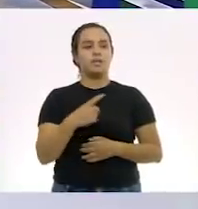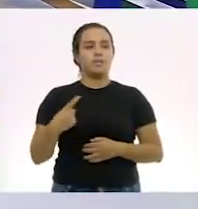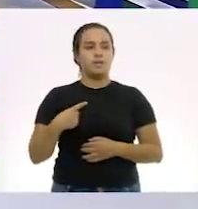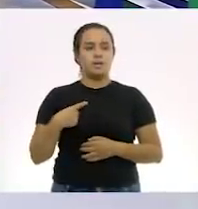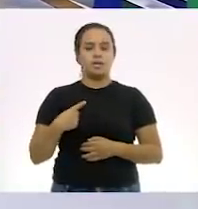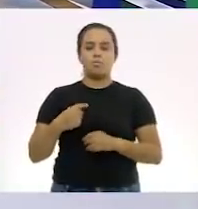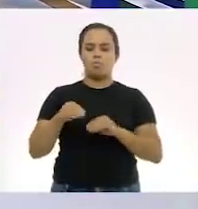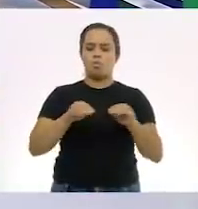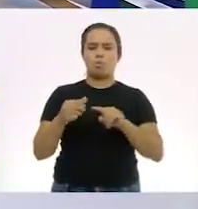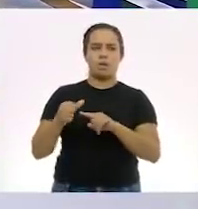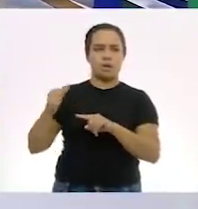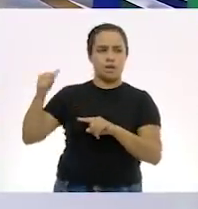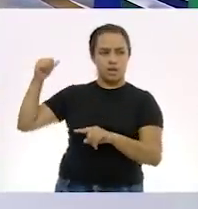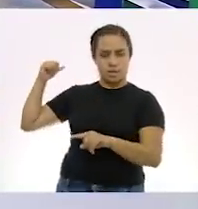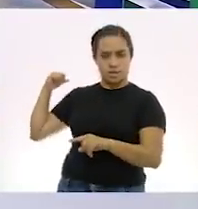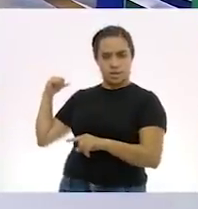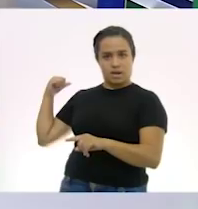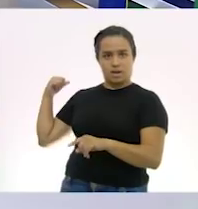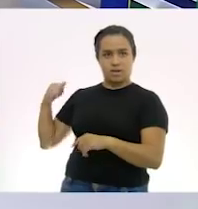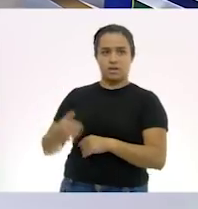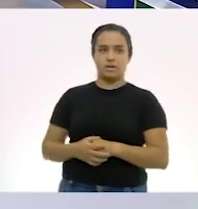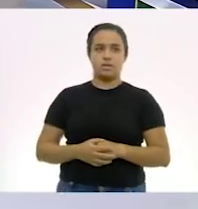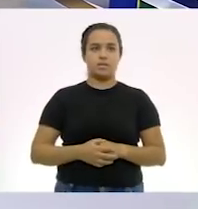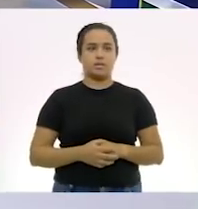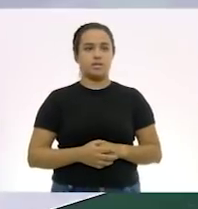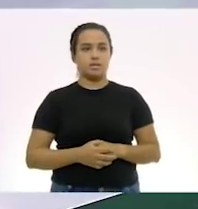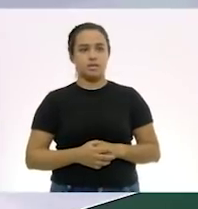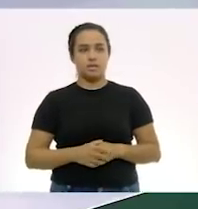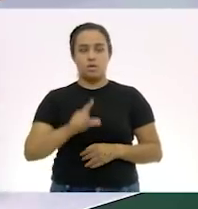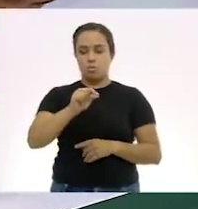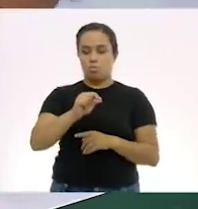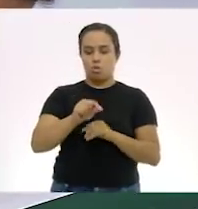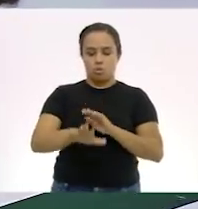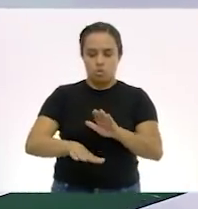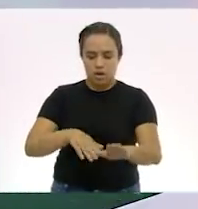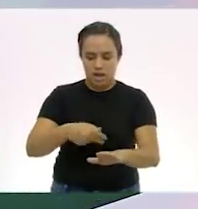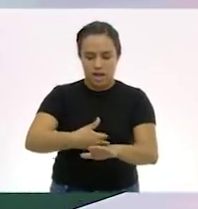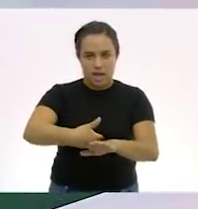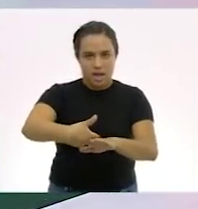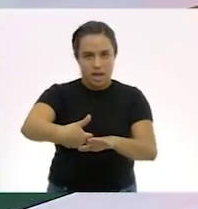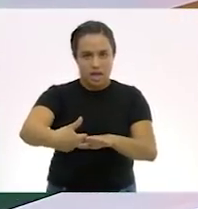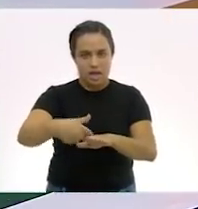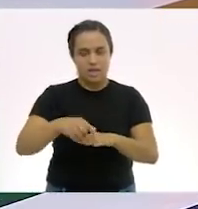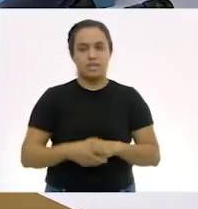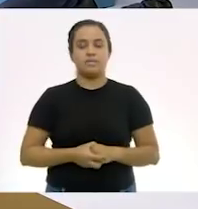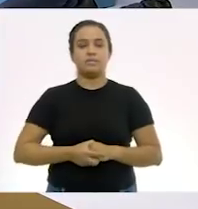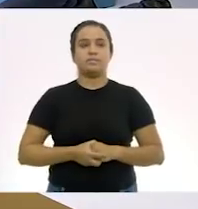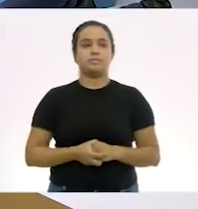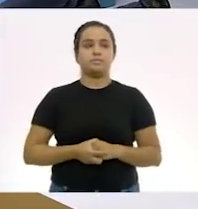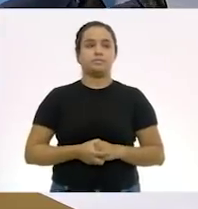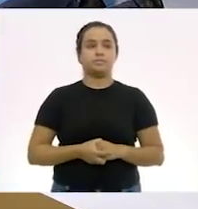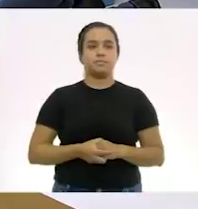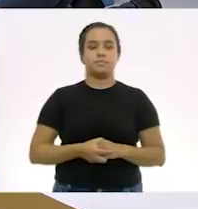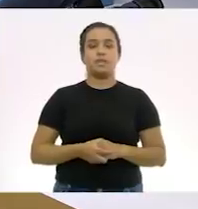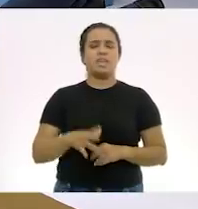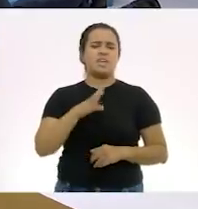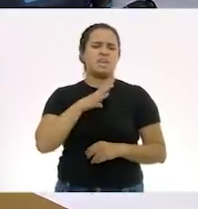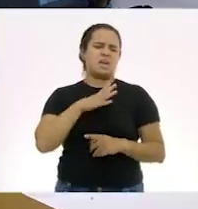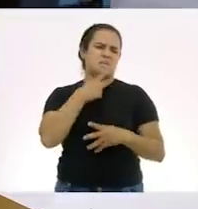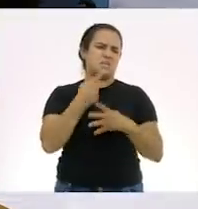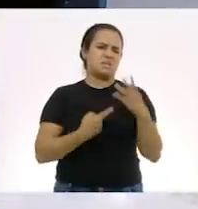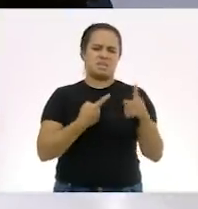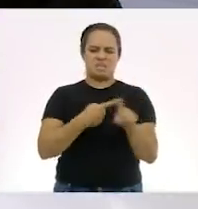la derecha y bueno. ¿Ok? Y bueno, esta es la parte media, la parte del nivel